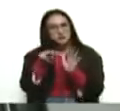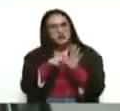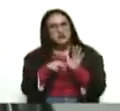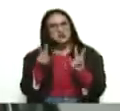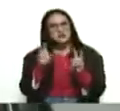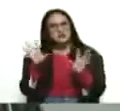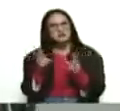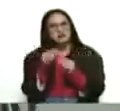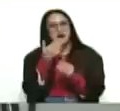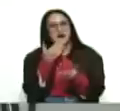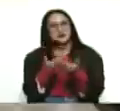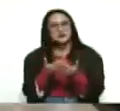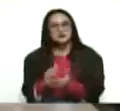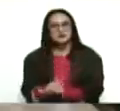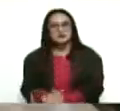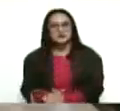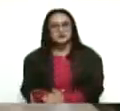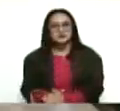Muchas gracias.